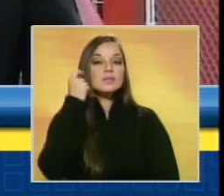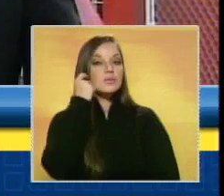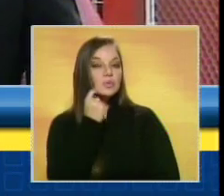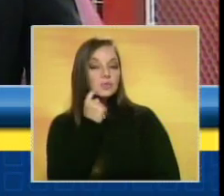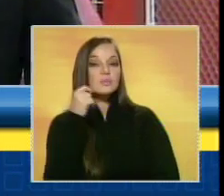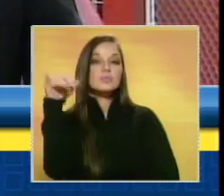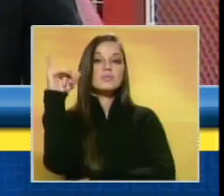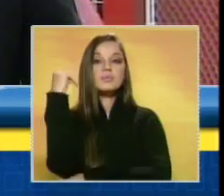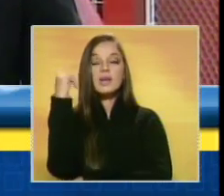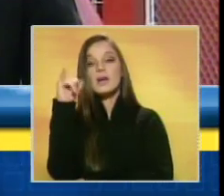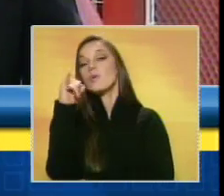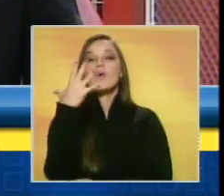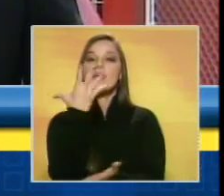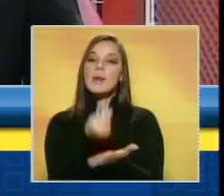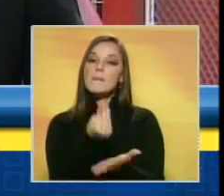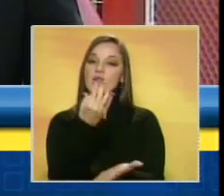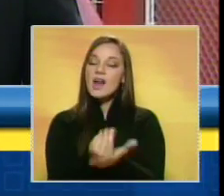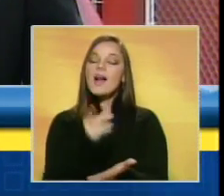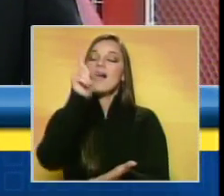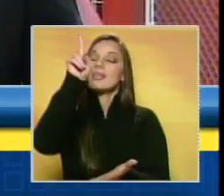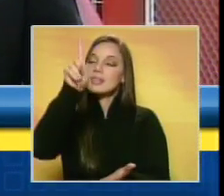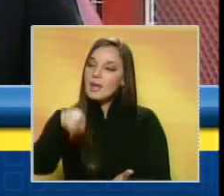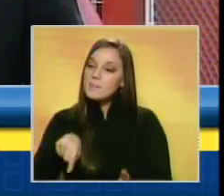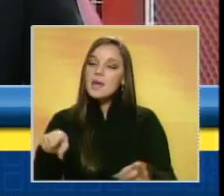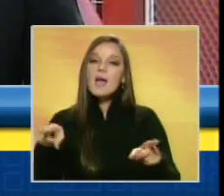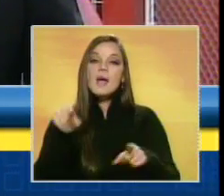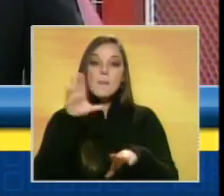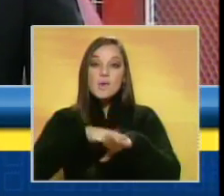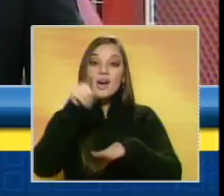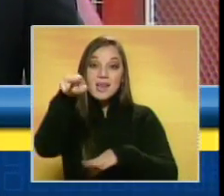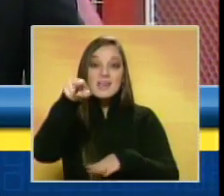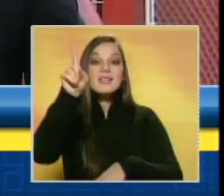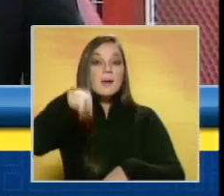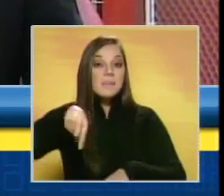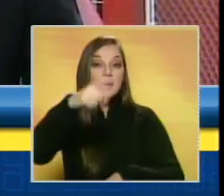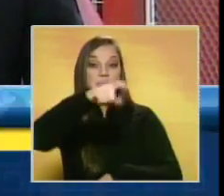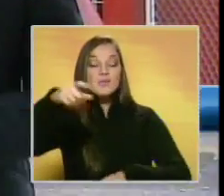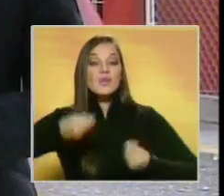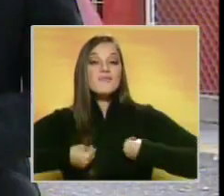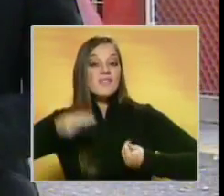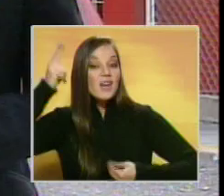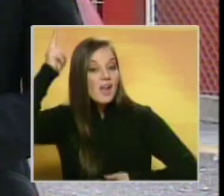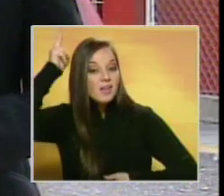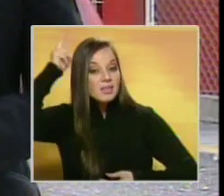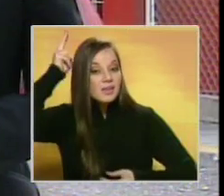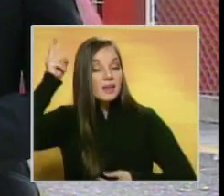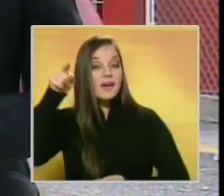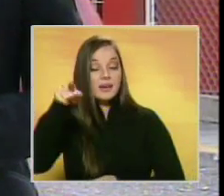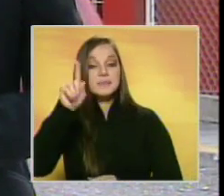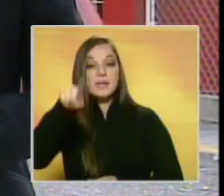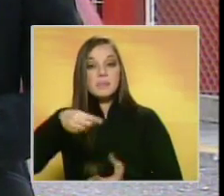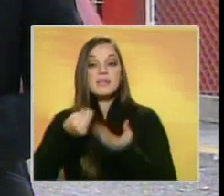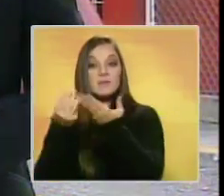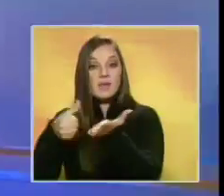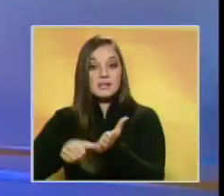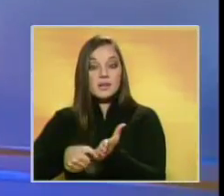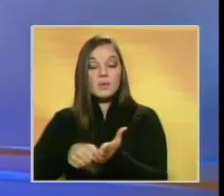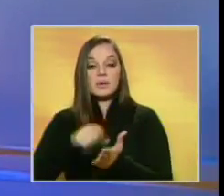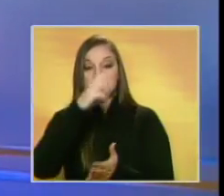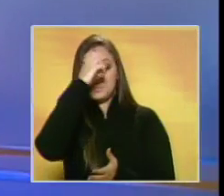Monagas, entidades estas que cuentan con una población importante de indígenas. Desde el estado Zulia, José Leonardo Nava, Noticiero